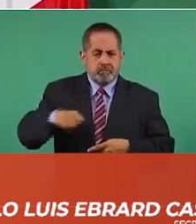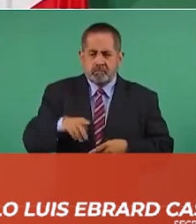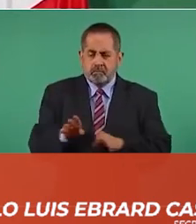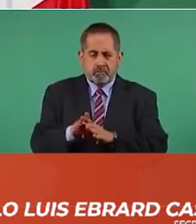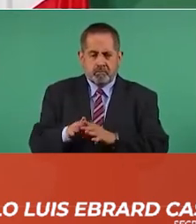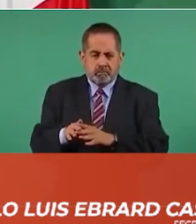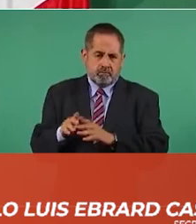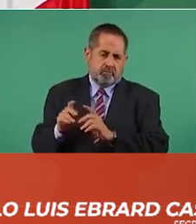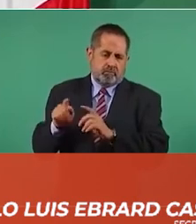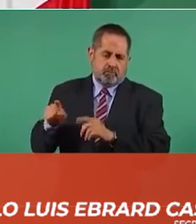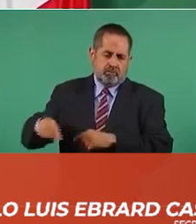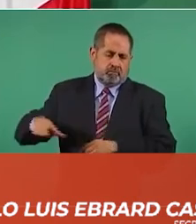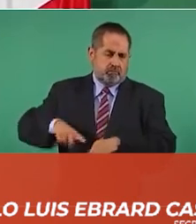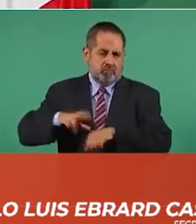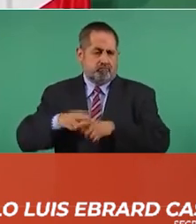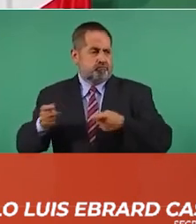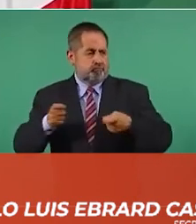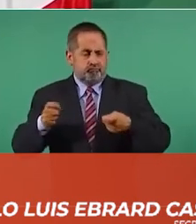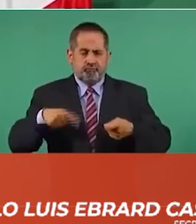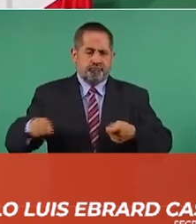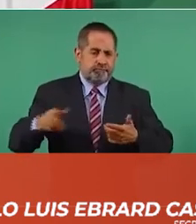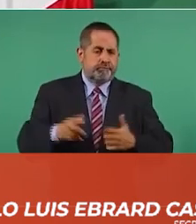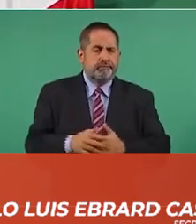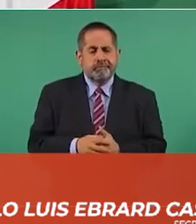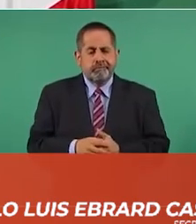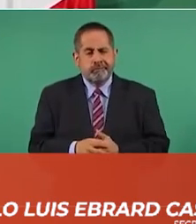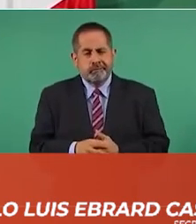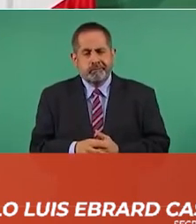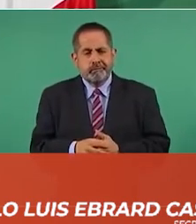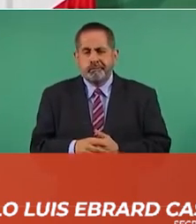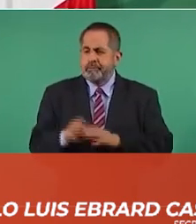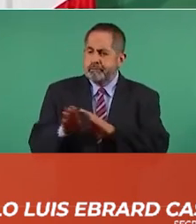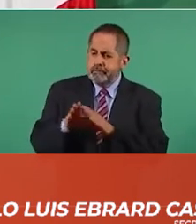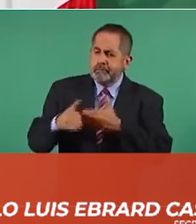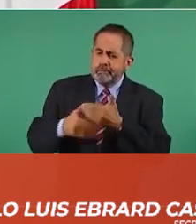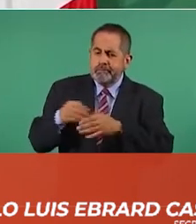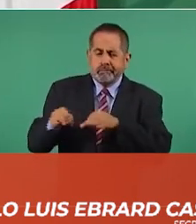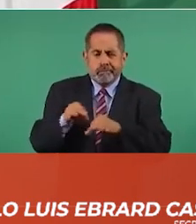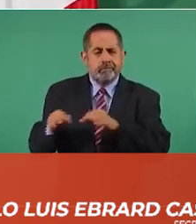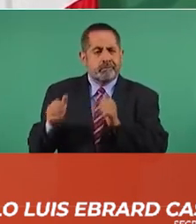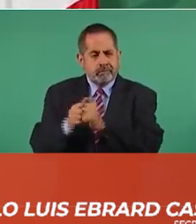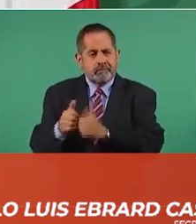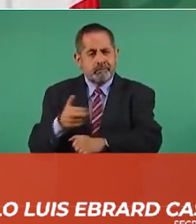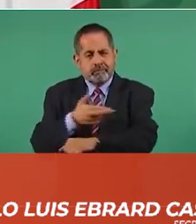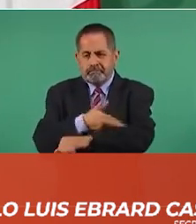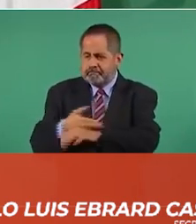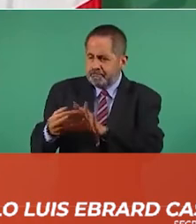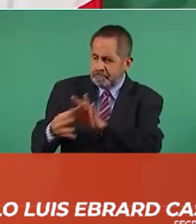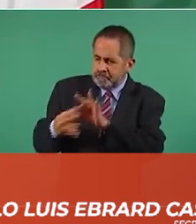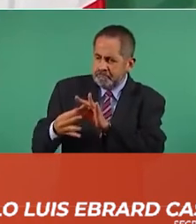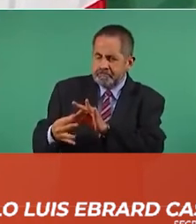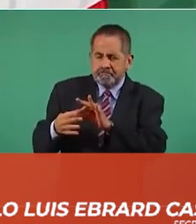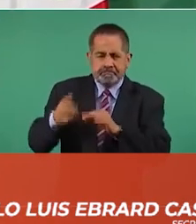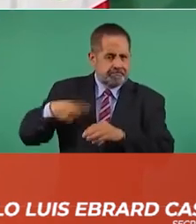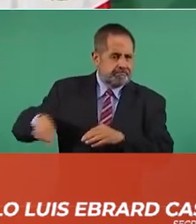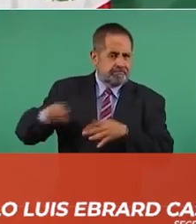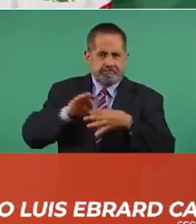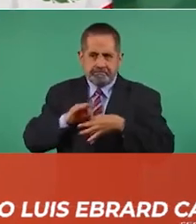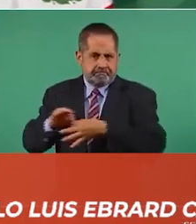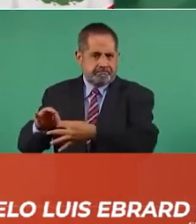a representar, de cómo vamos a trabajar de manera coordinada.